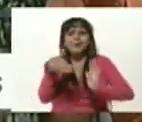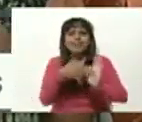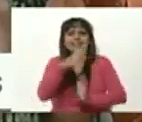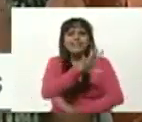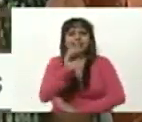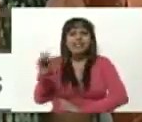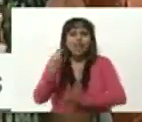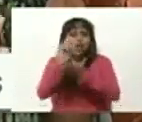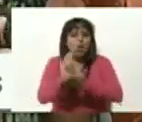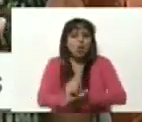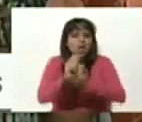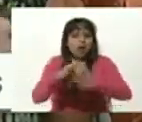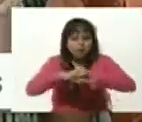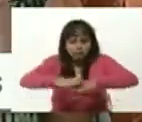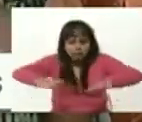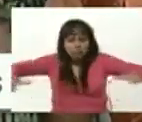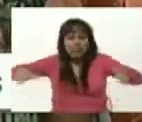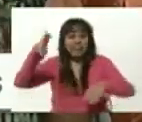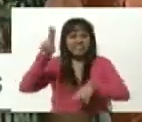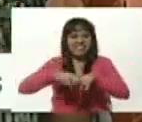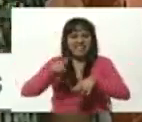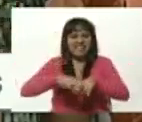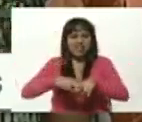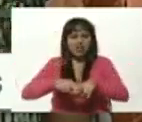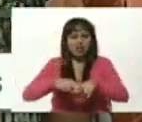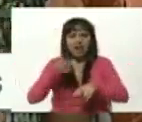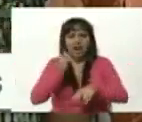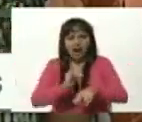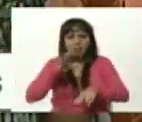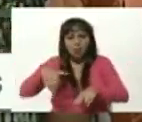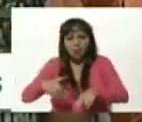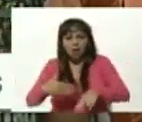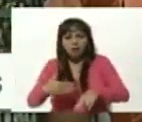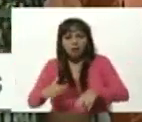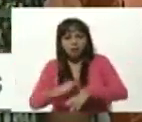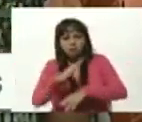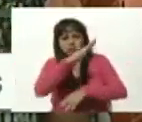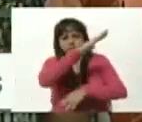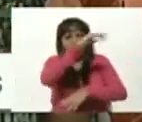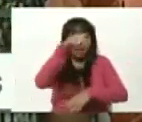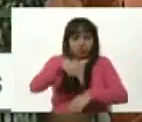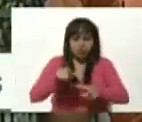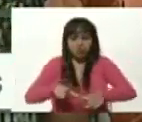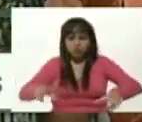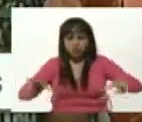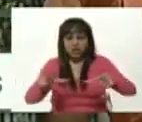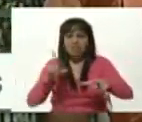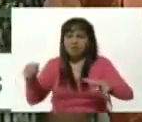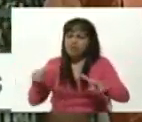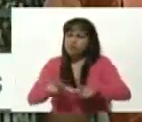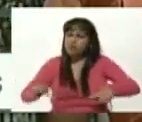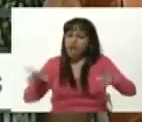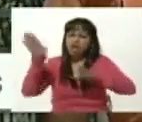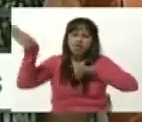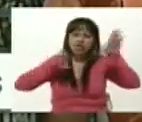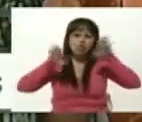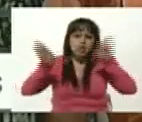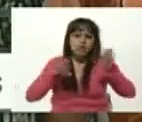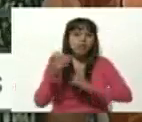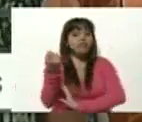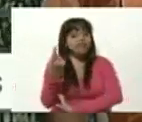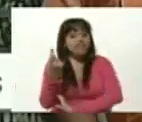asfalto que con eso llegaríamos al Jarillo y eso es una zona muy turística, presidente, y haría